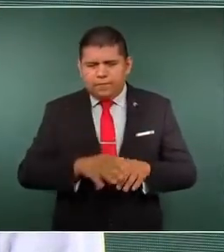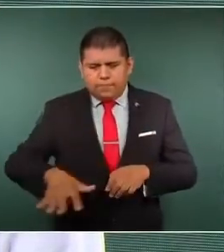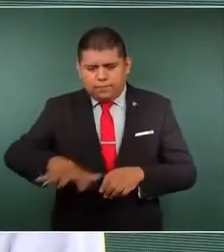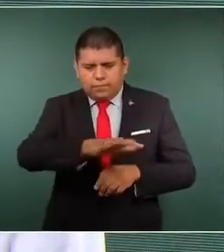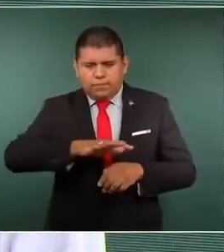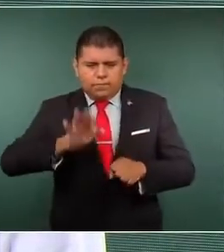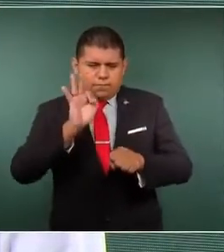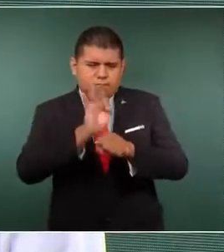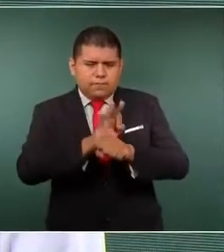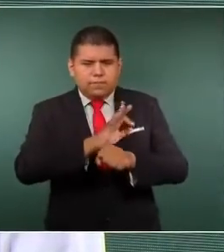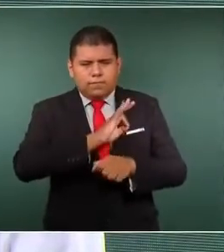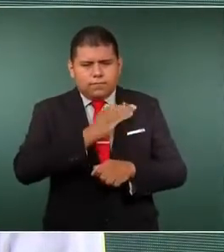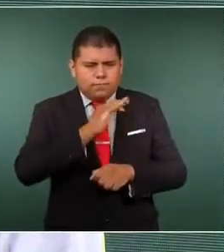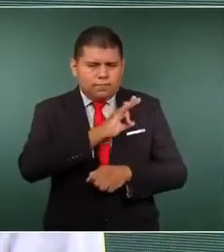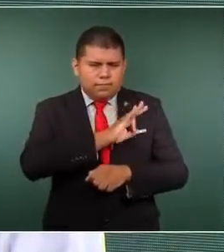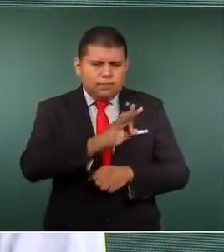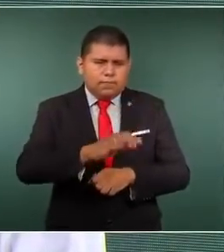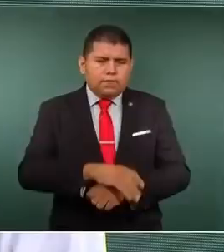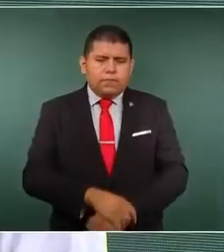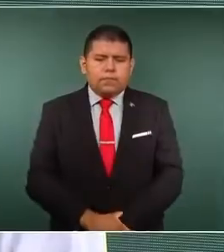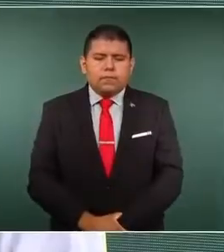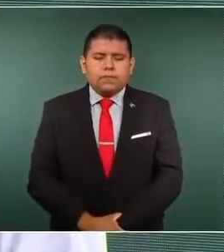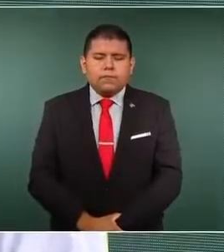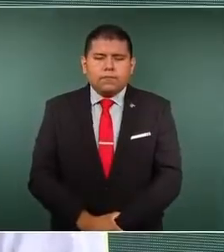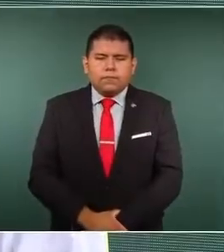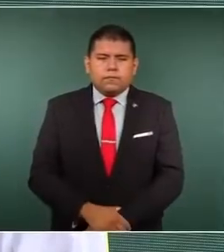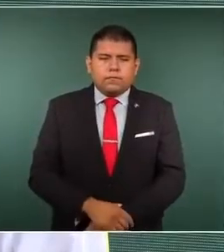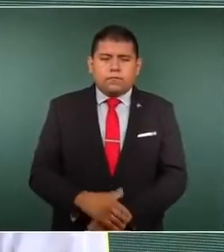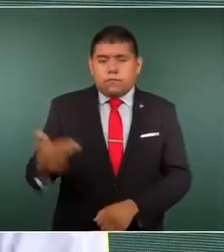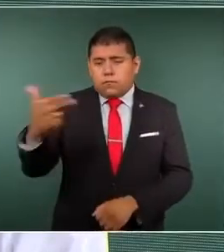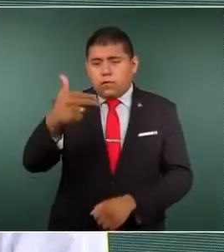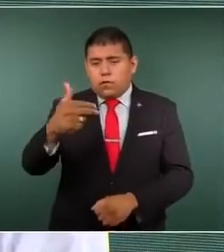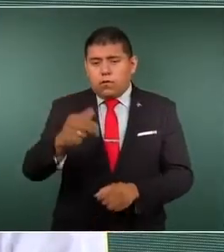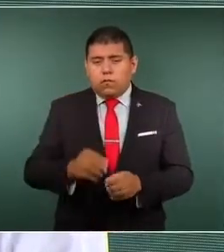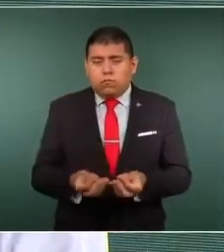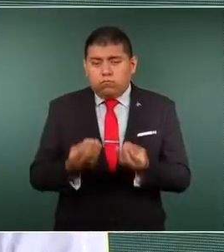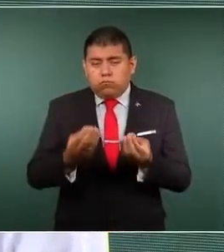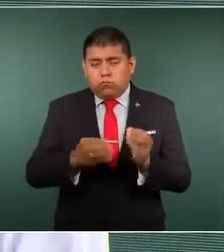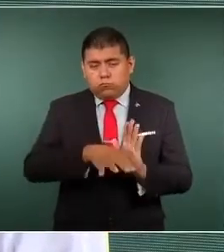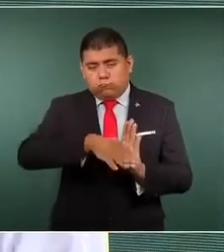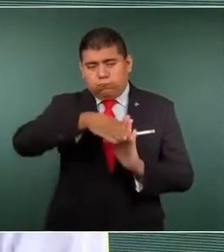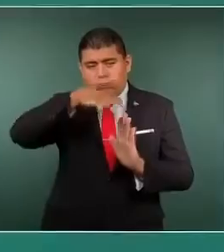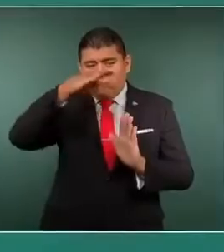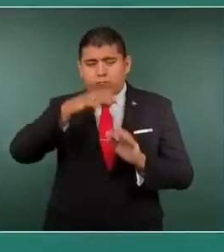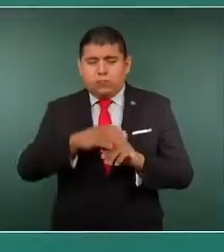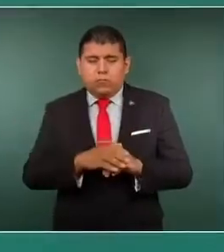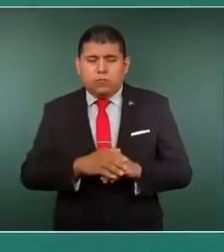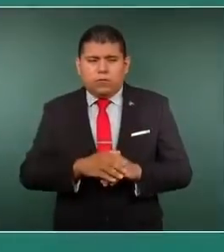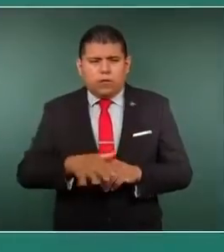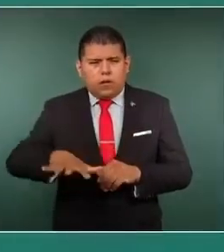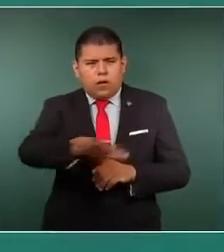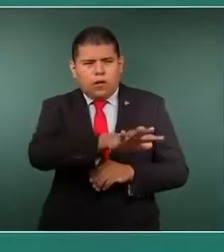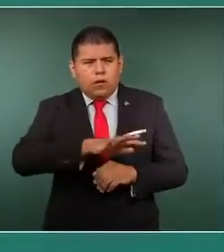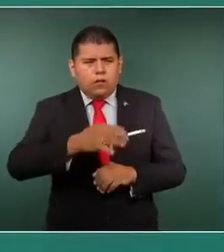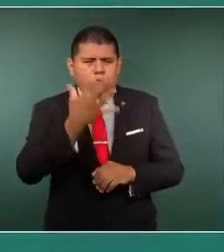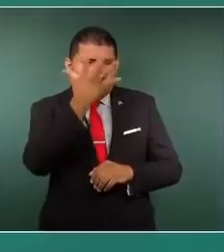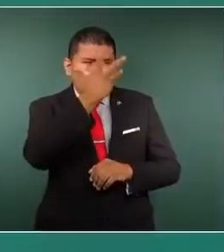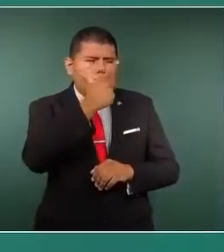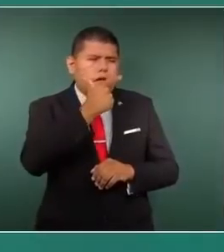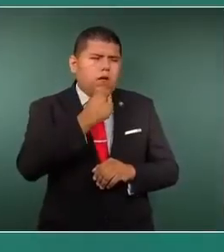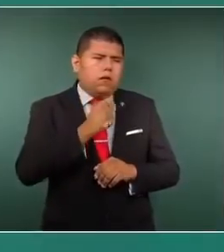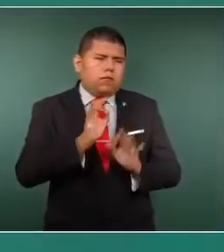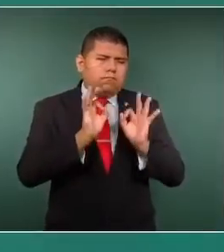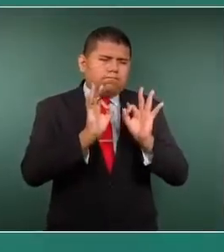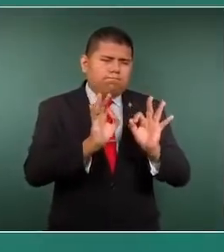ya son muchos los hoteles que hay además son playas muy bellas de